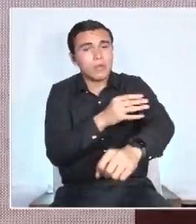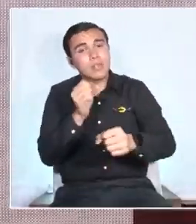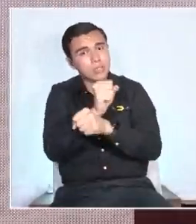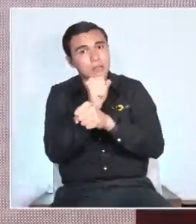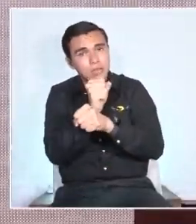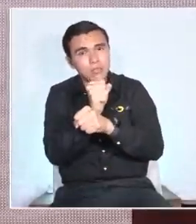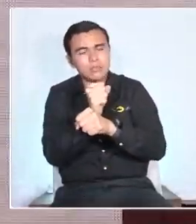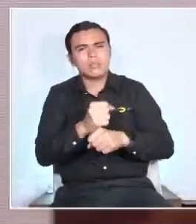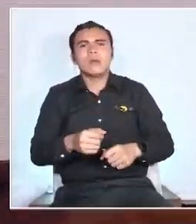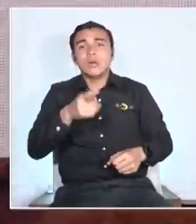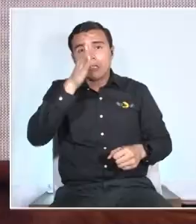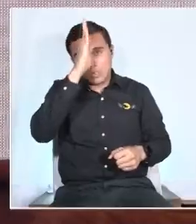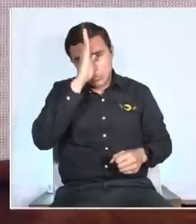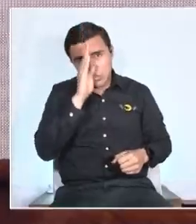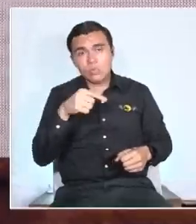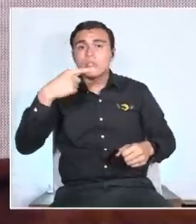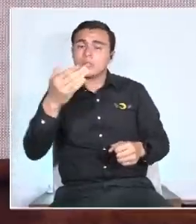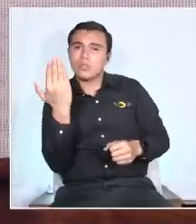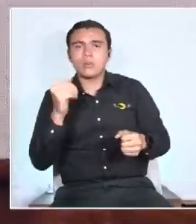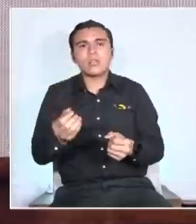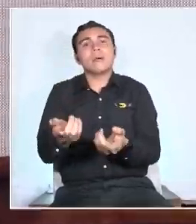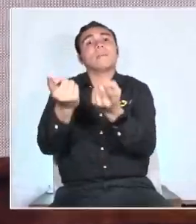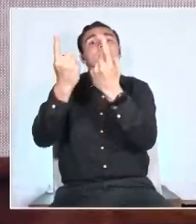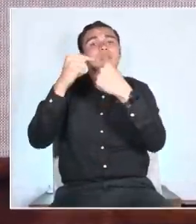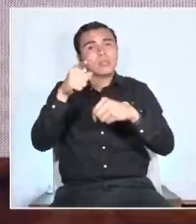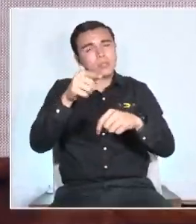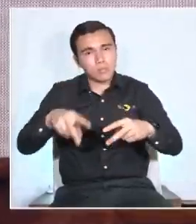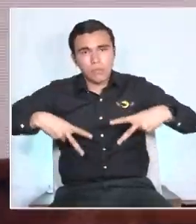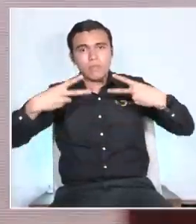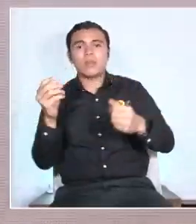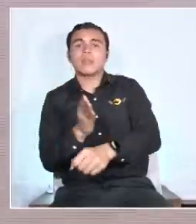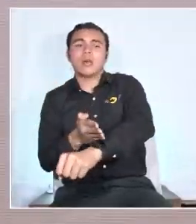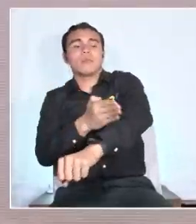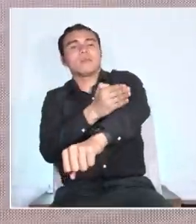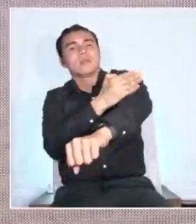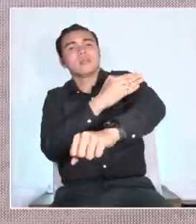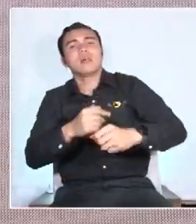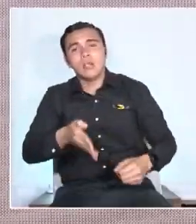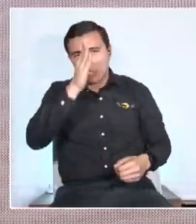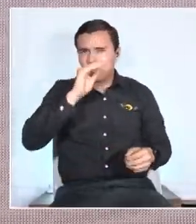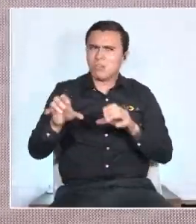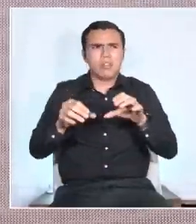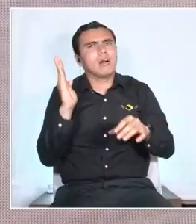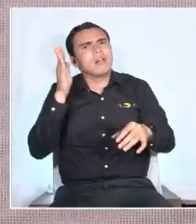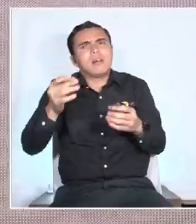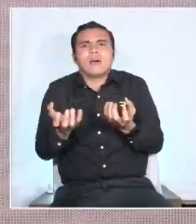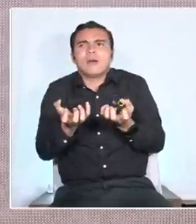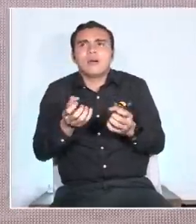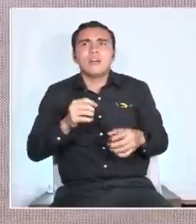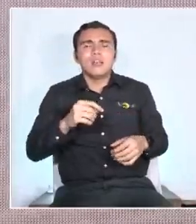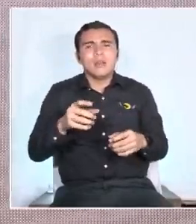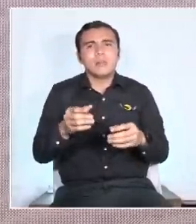trabajito. Dios dijo que la prosperidad viene a tu vida. ¿Cómo Dios lo va a hacer? No me interesa. Lo